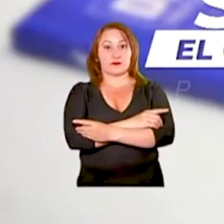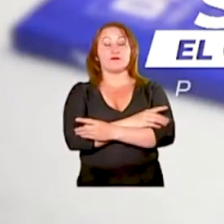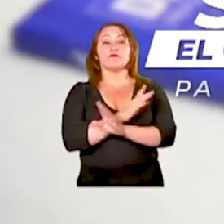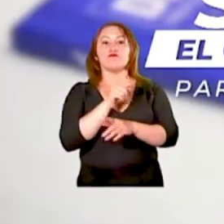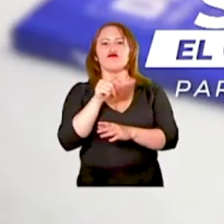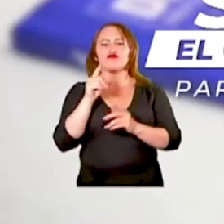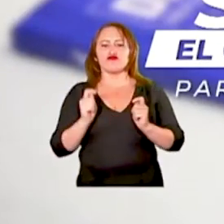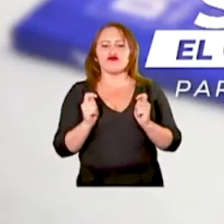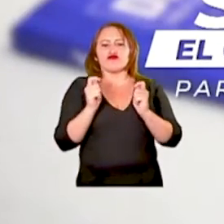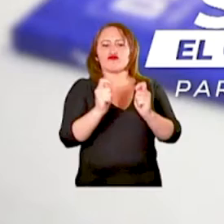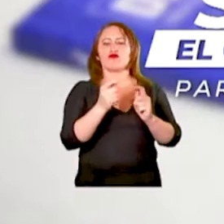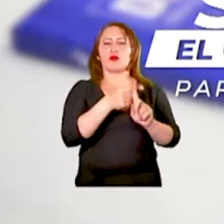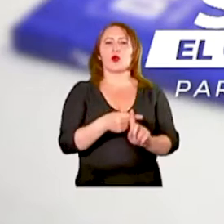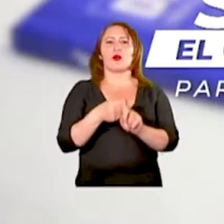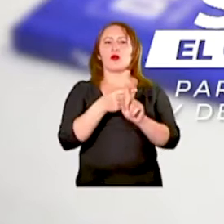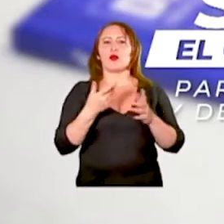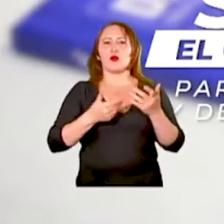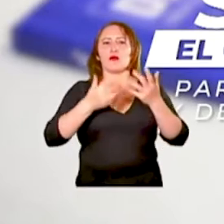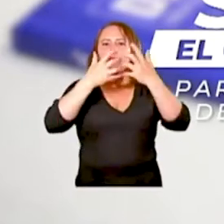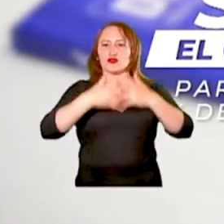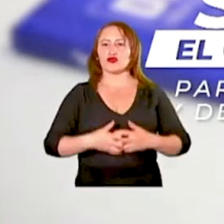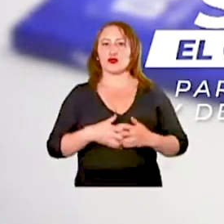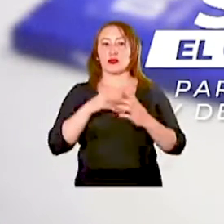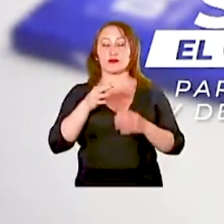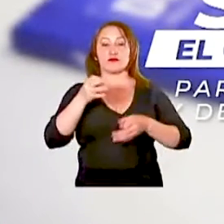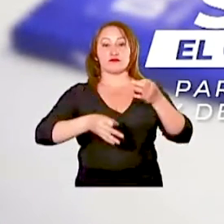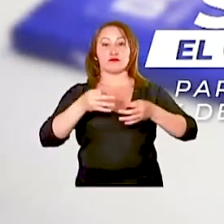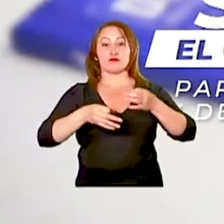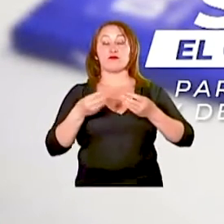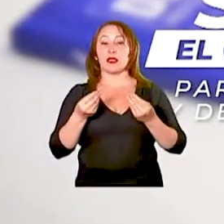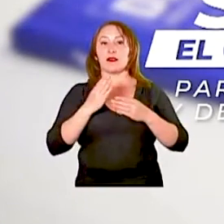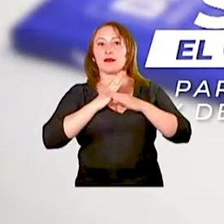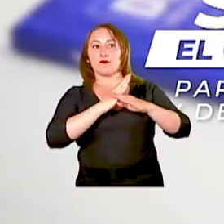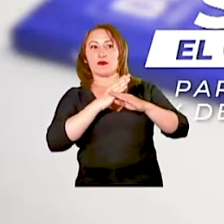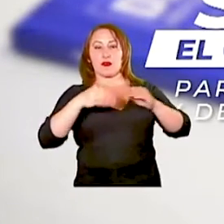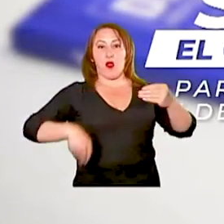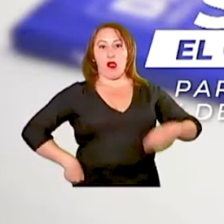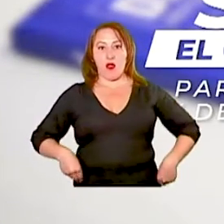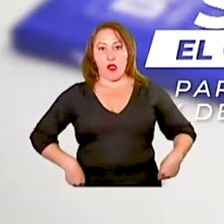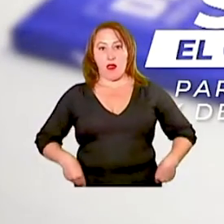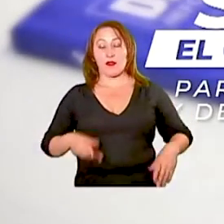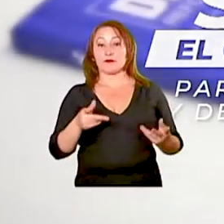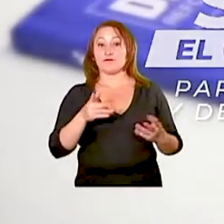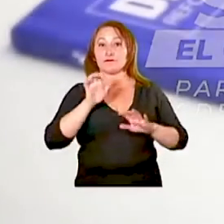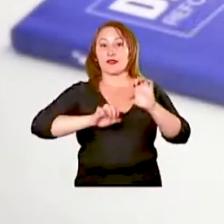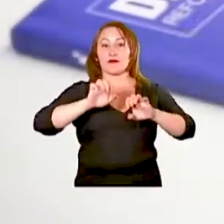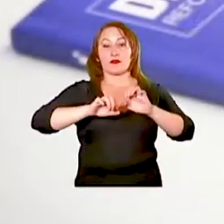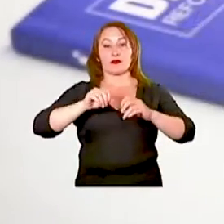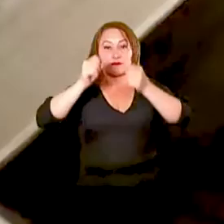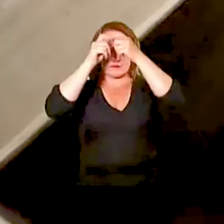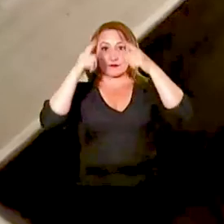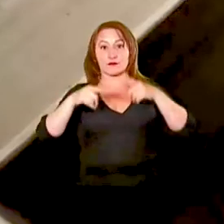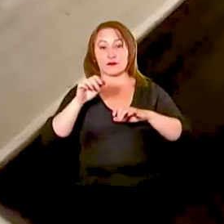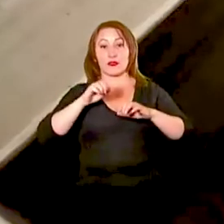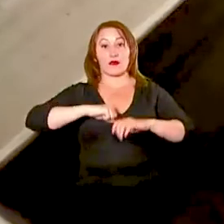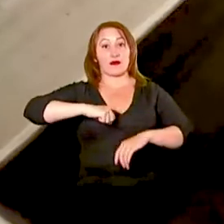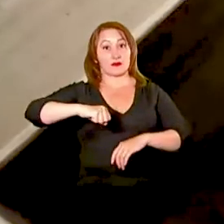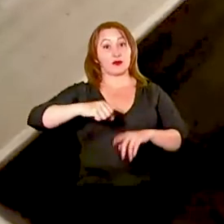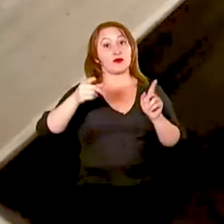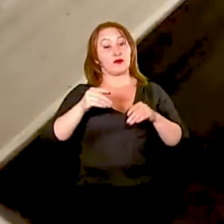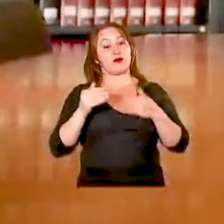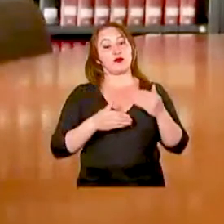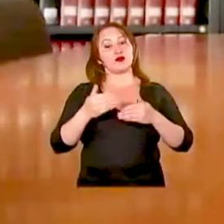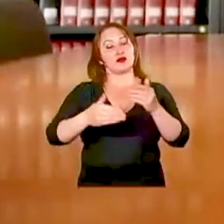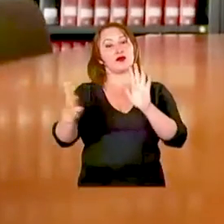atribuyó a la Procuraduría funciones jurisdiccionales para combatir la corrupción, defender el Estado de Derecho y garantizar el